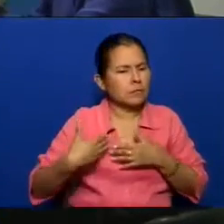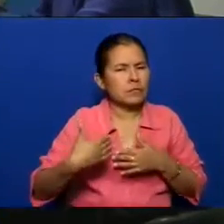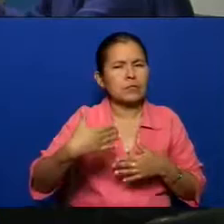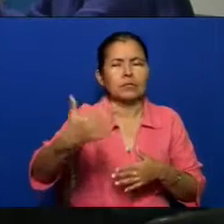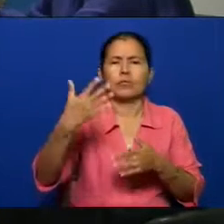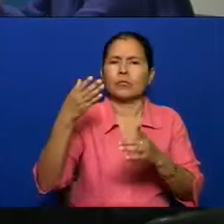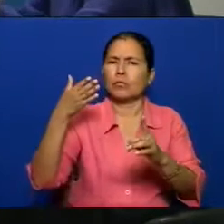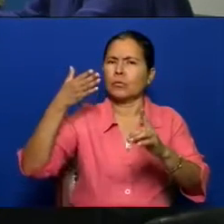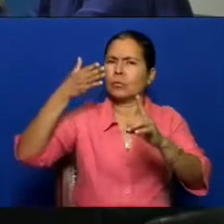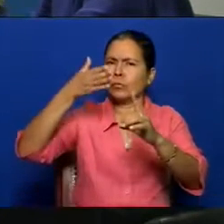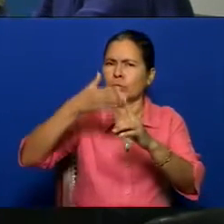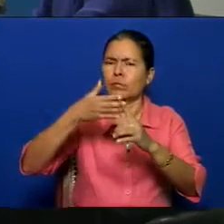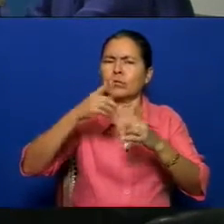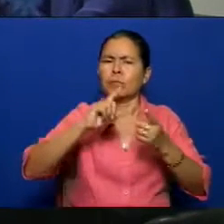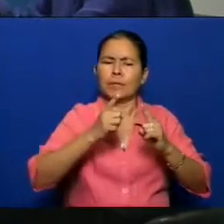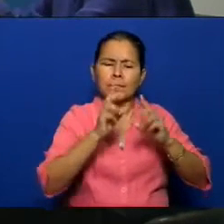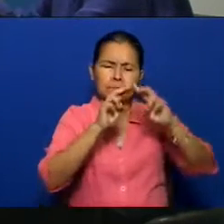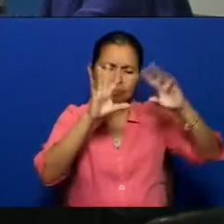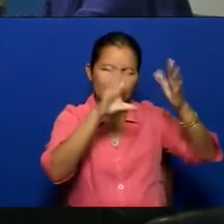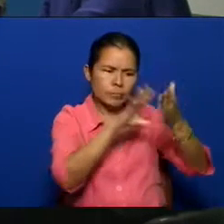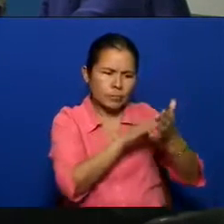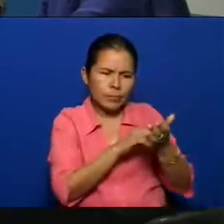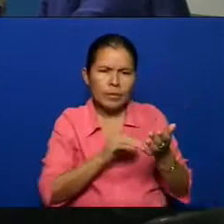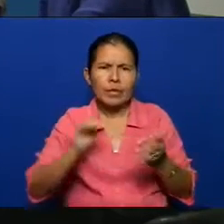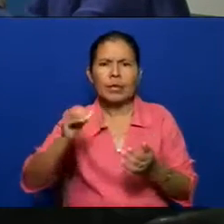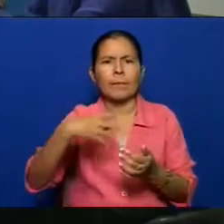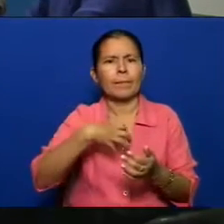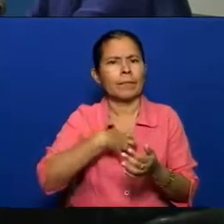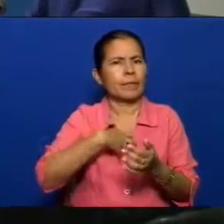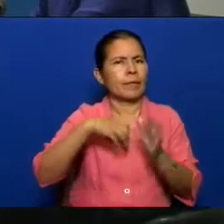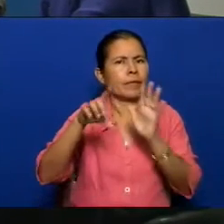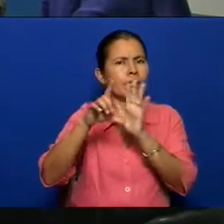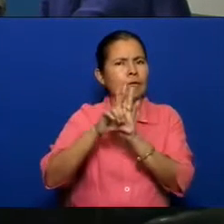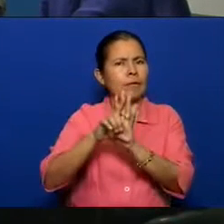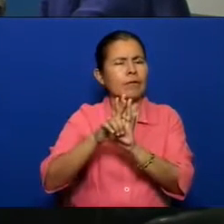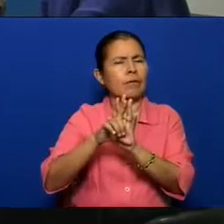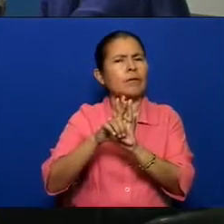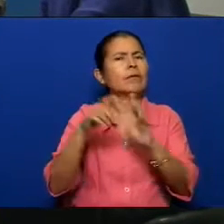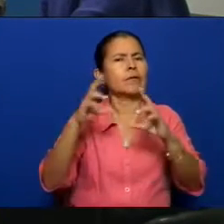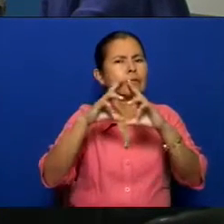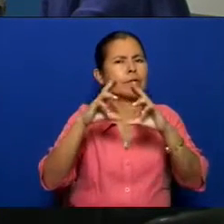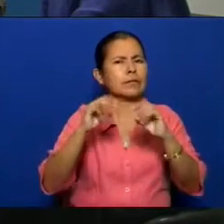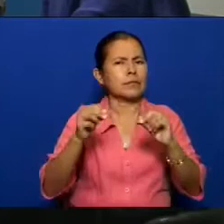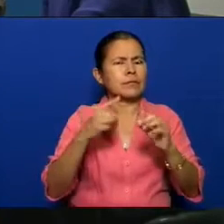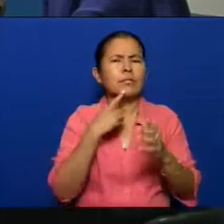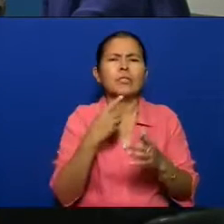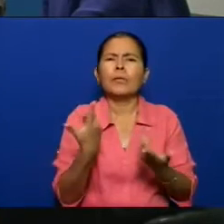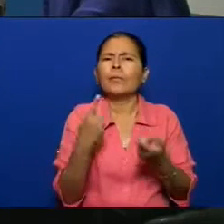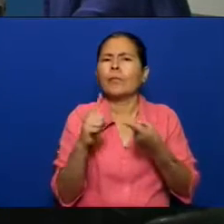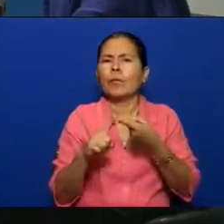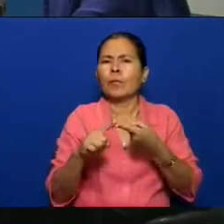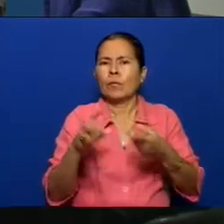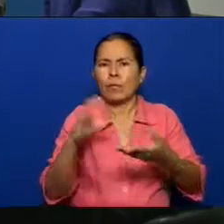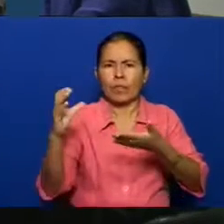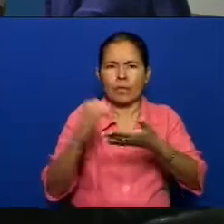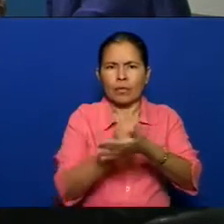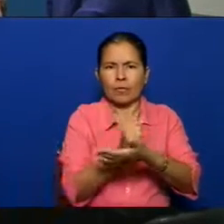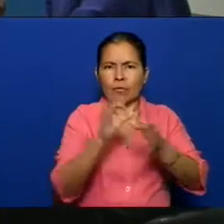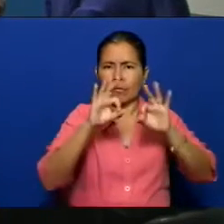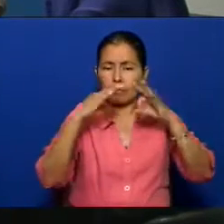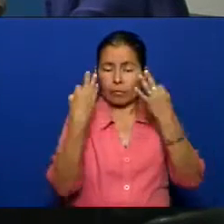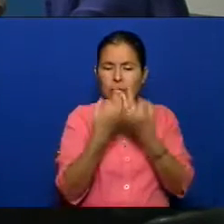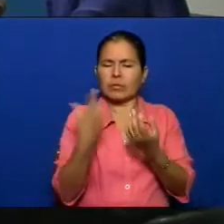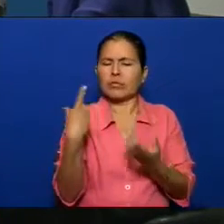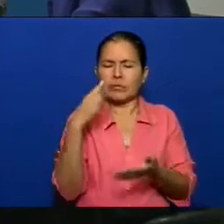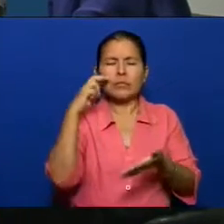seguir traduciendo la Convención a leyes nacionales. Tenemos el Código de Familia, que reconoce que los niños y las niñas